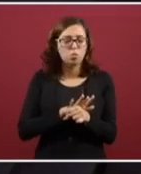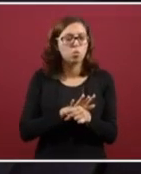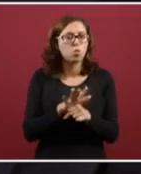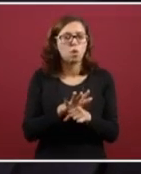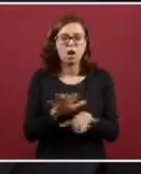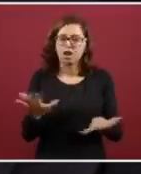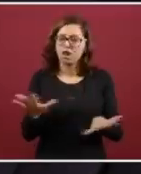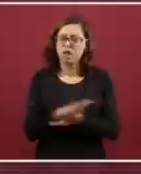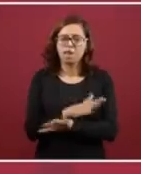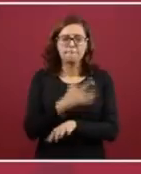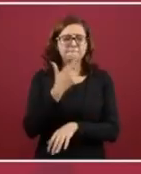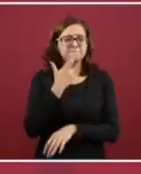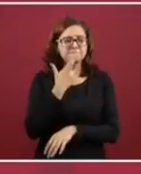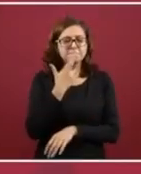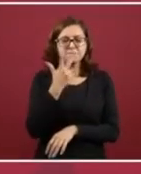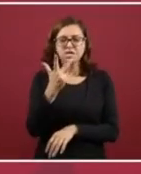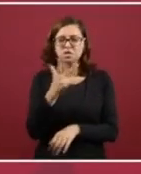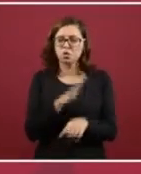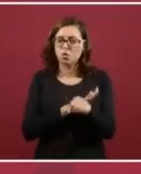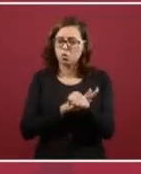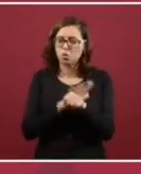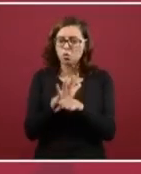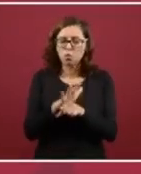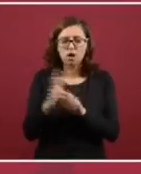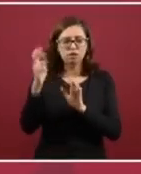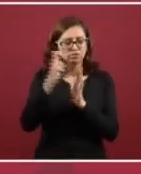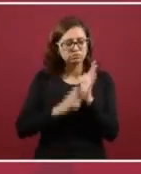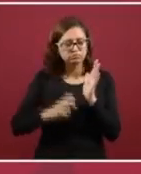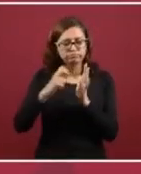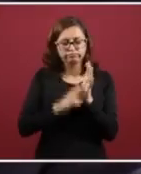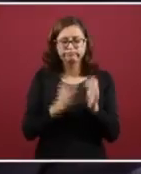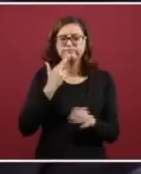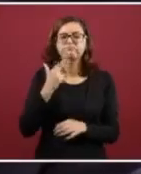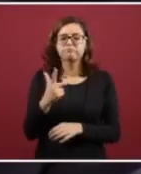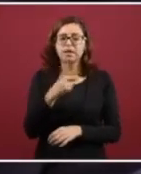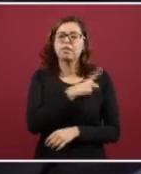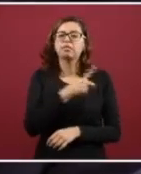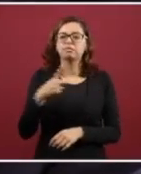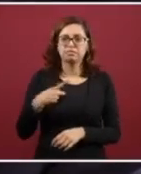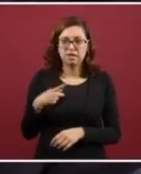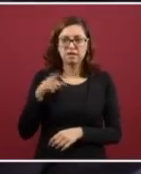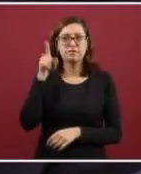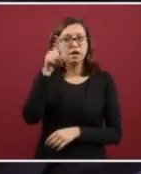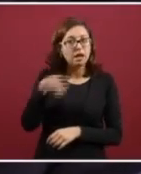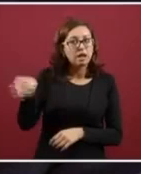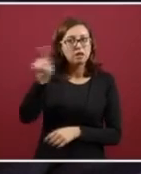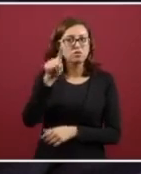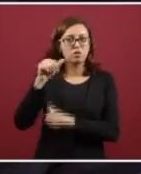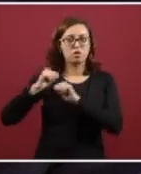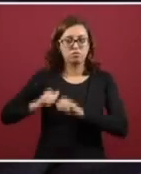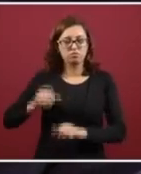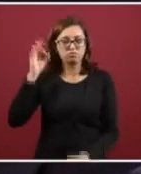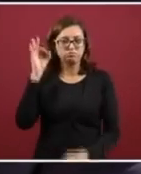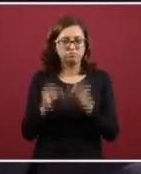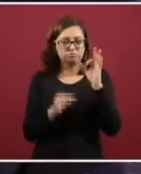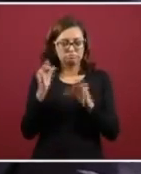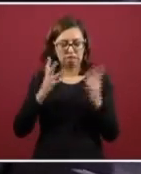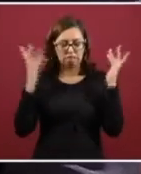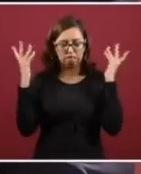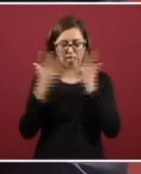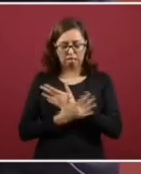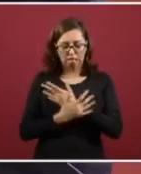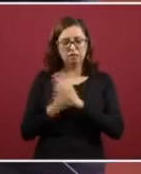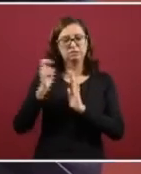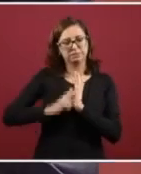reforma, la mejor renovación debe de surgir al interior del Poder Judicial. Lo que sí